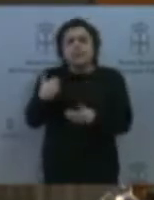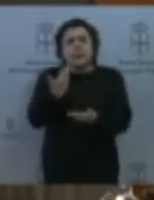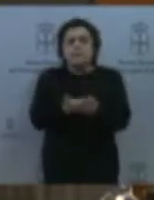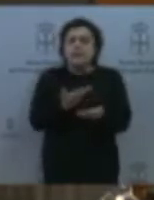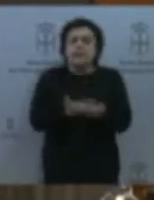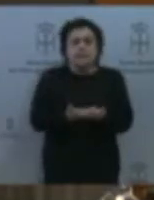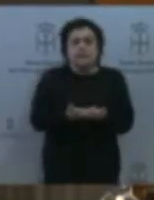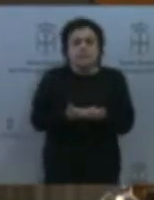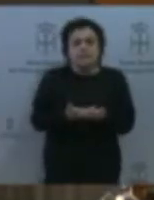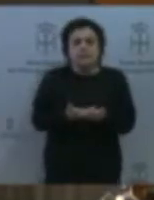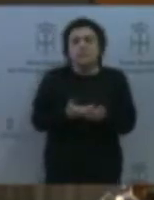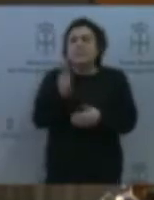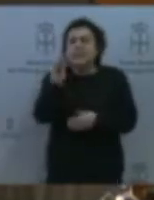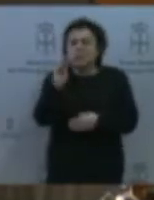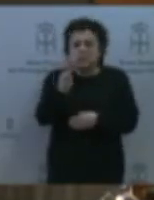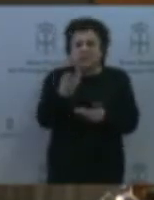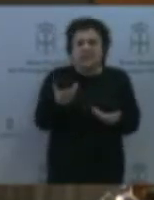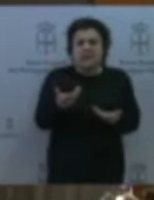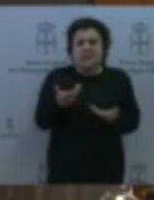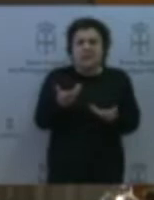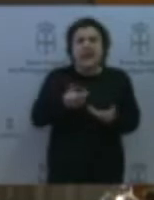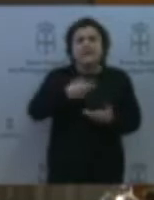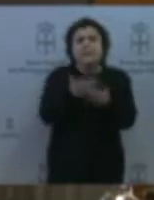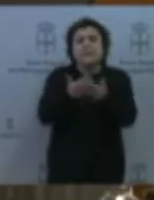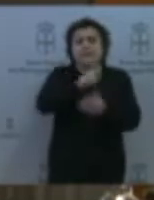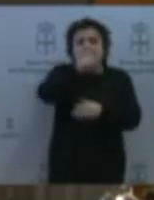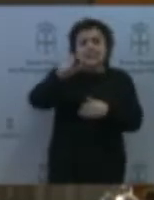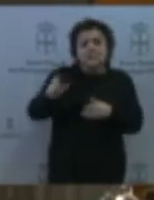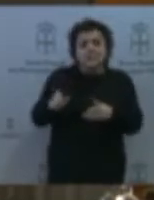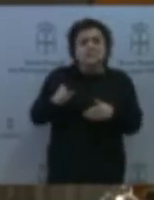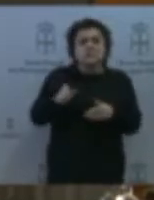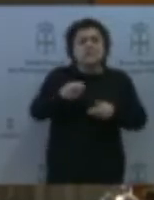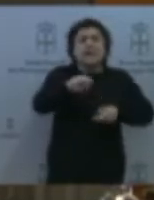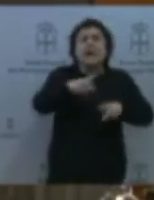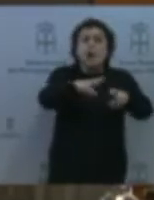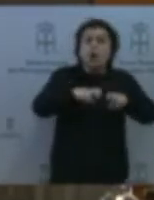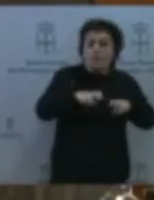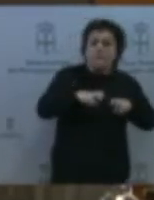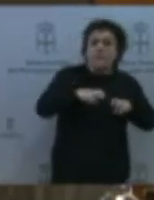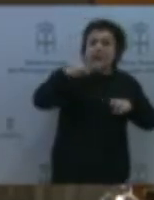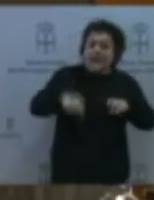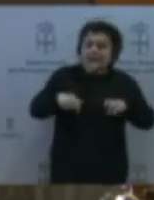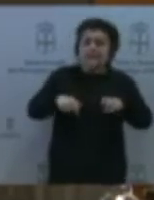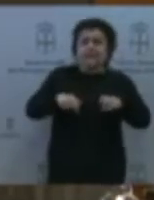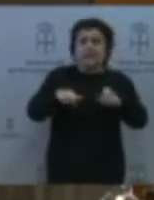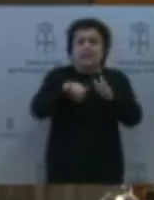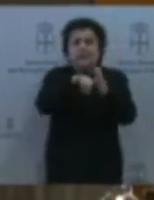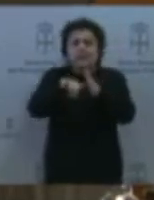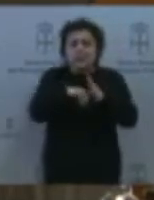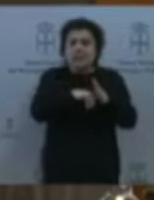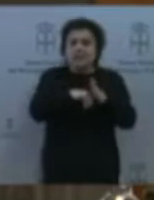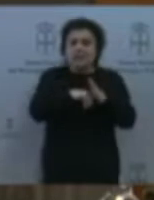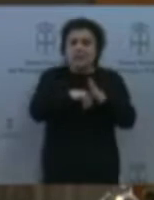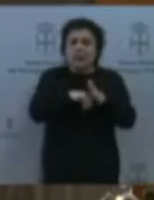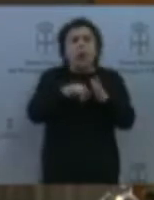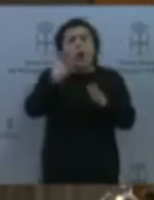compras presencialmente en ese comercio de proximidad o si las hace online, que sea a productores asturianos. ¿Estamos en condiciones de volver a hacer eso? esas campañas de